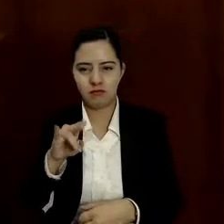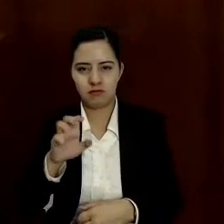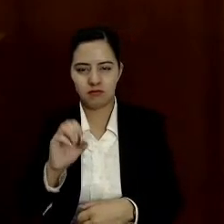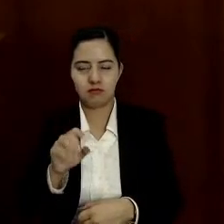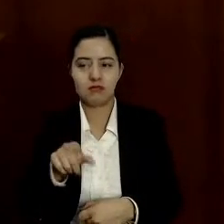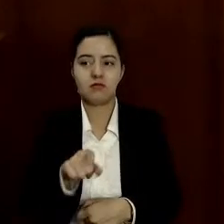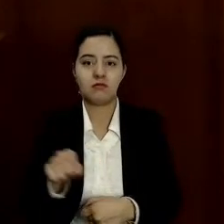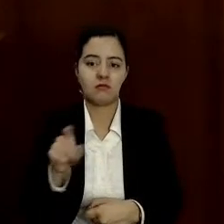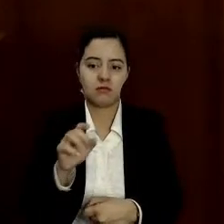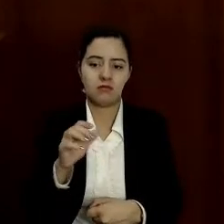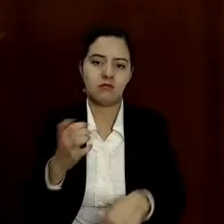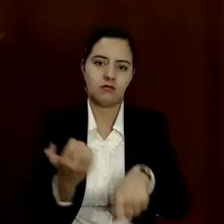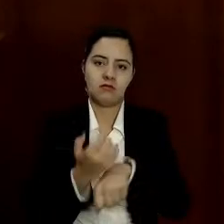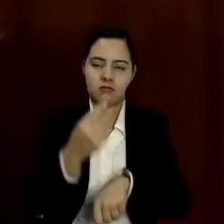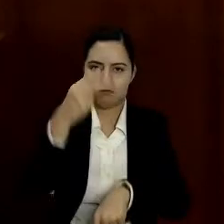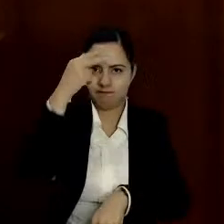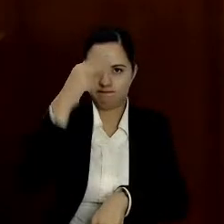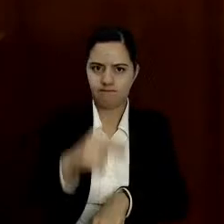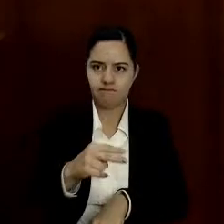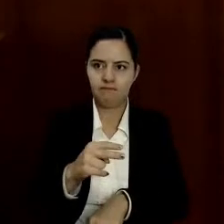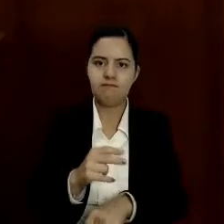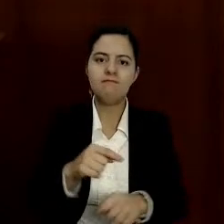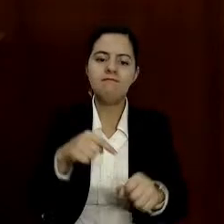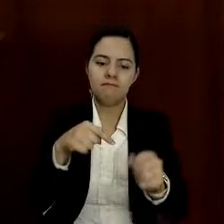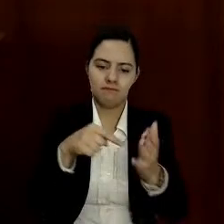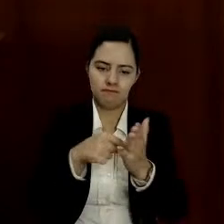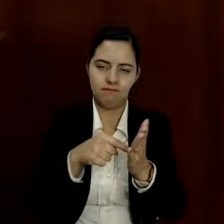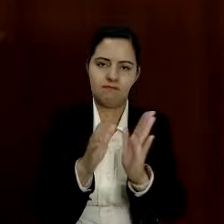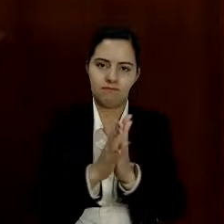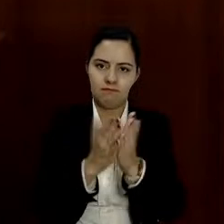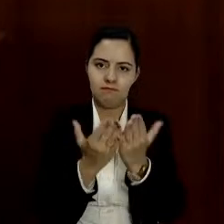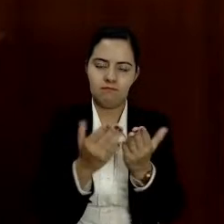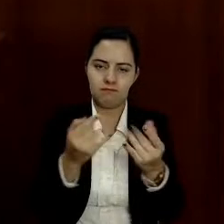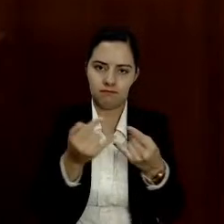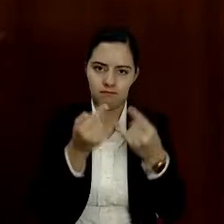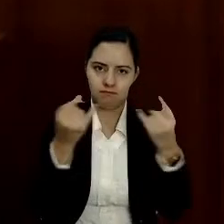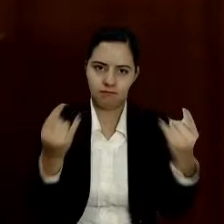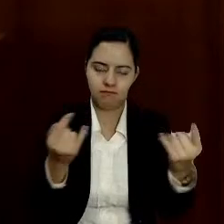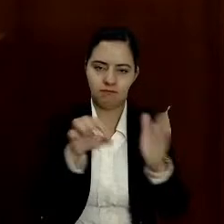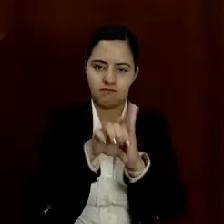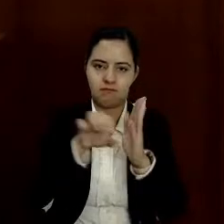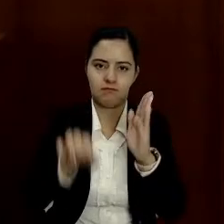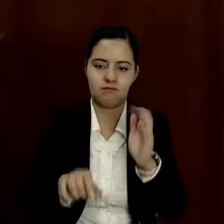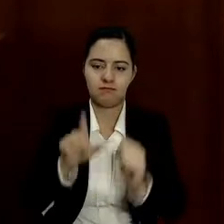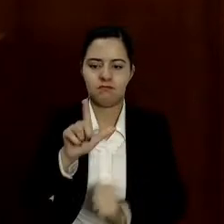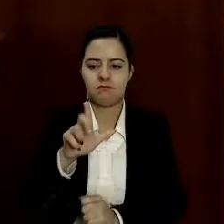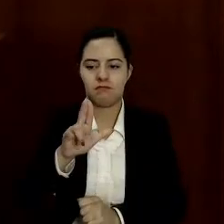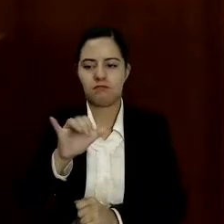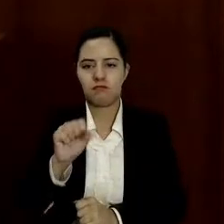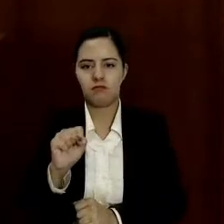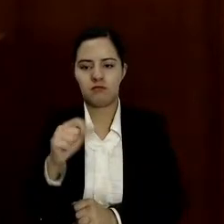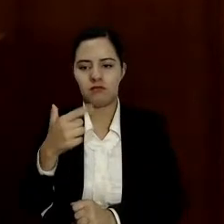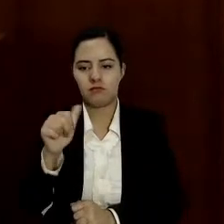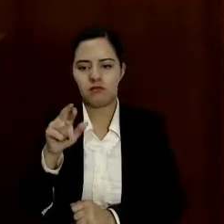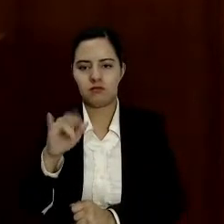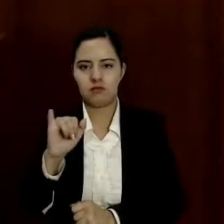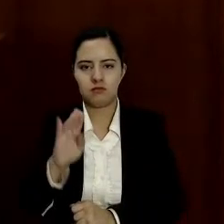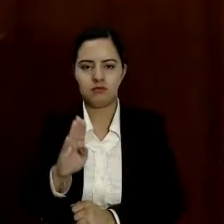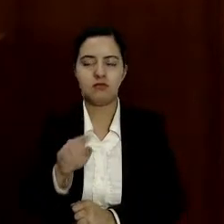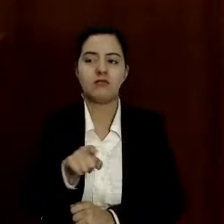Edomex son citados en este libro, como Luis Videgaray, quien inicialmente ocupó la Secretaría de